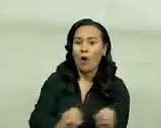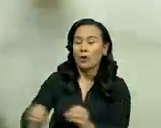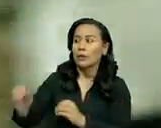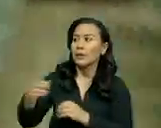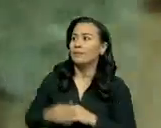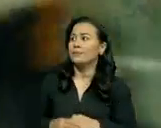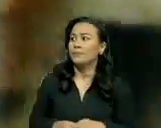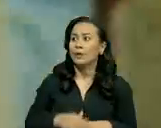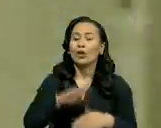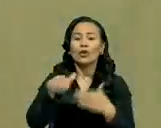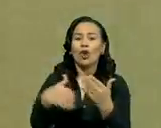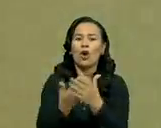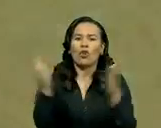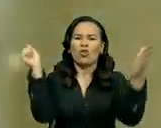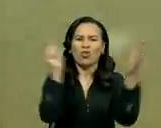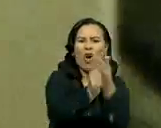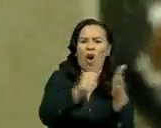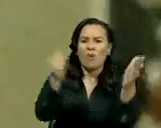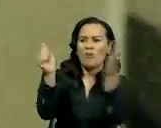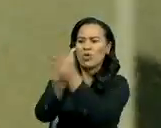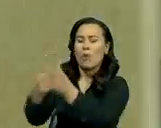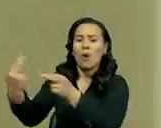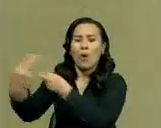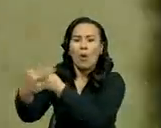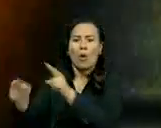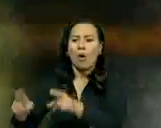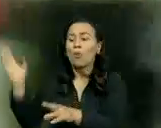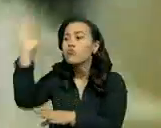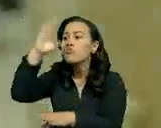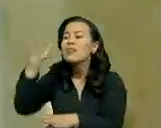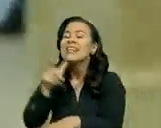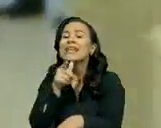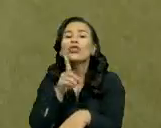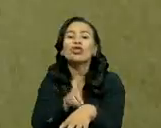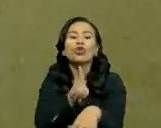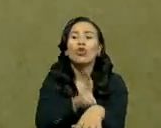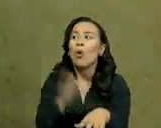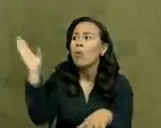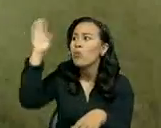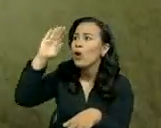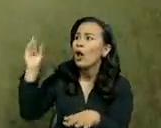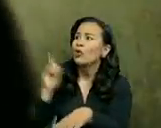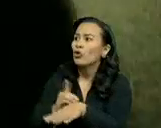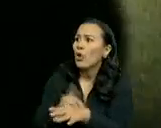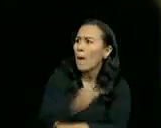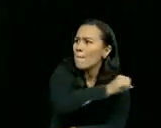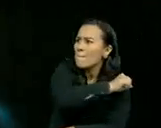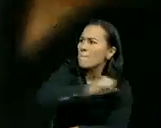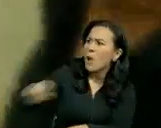E intentaron tumbar las puertas de los consultorios para buscar a los galenos.